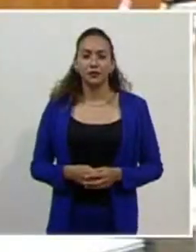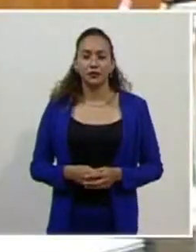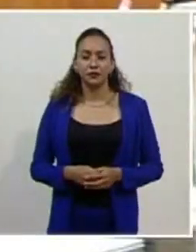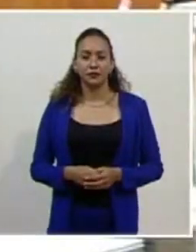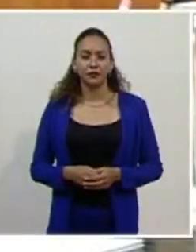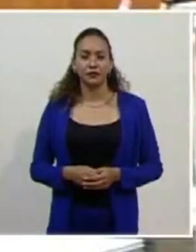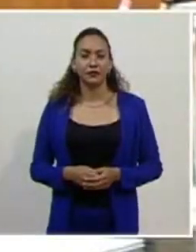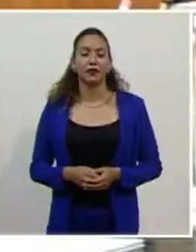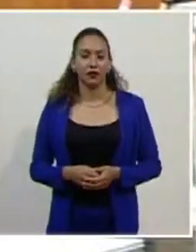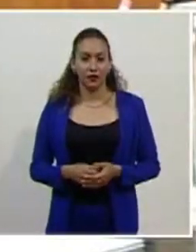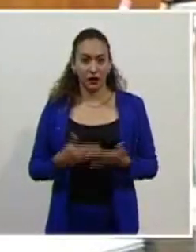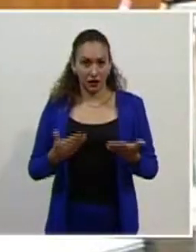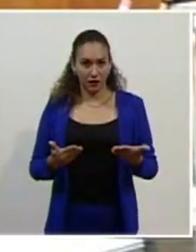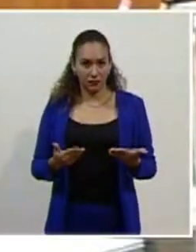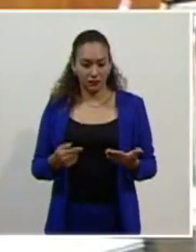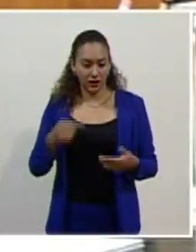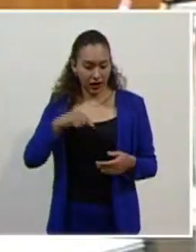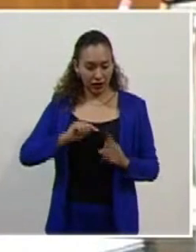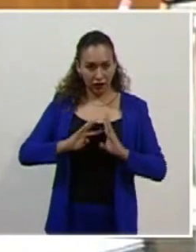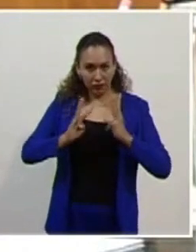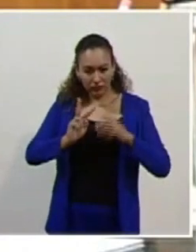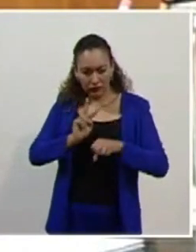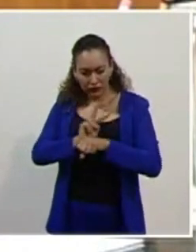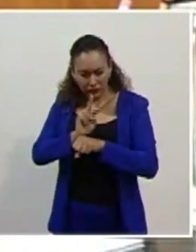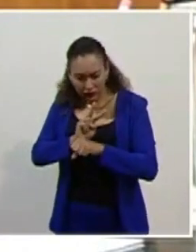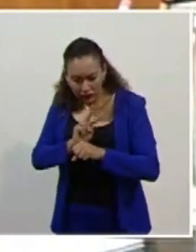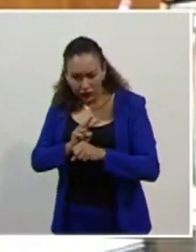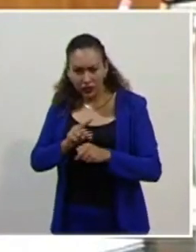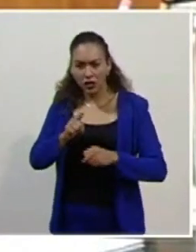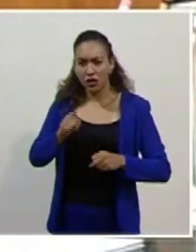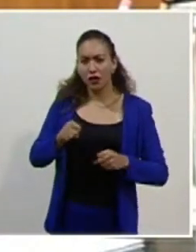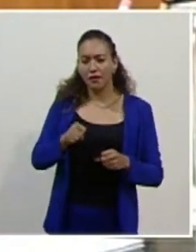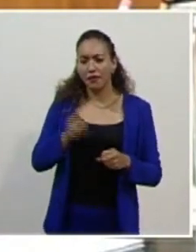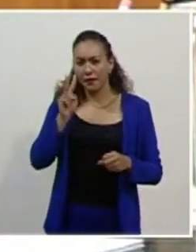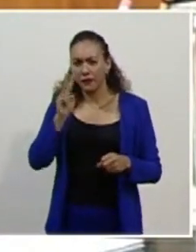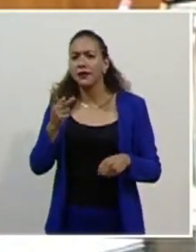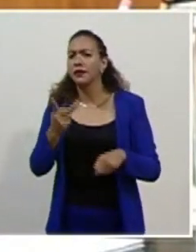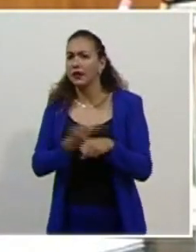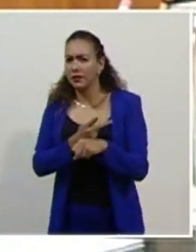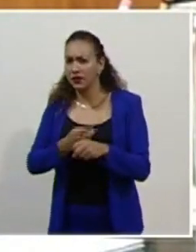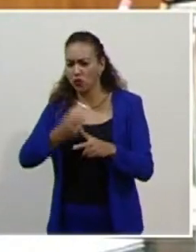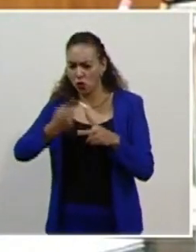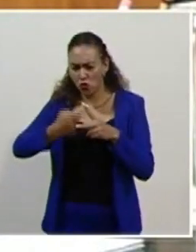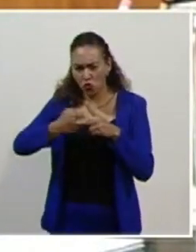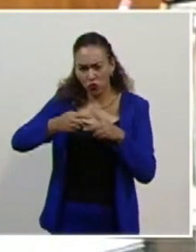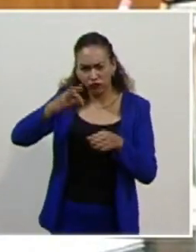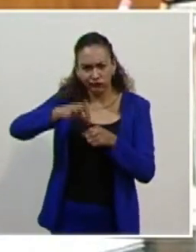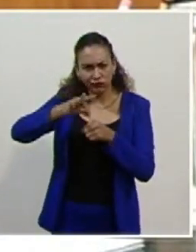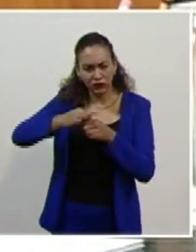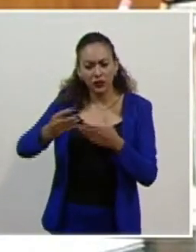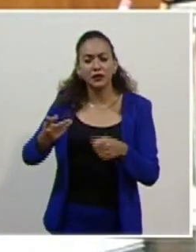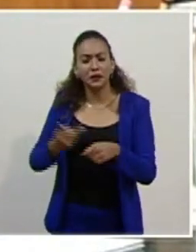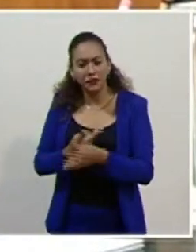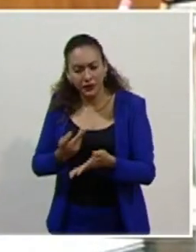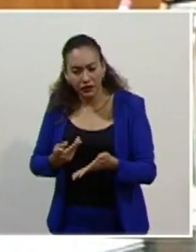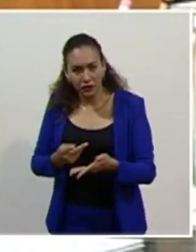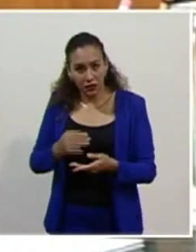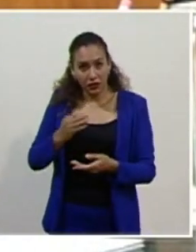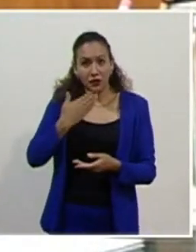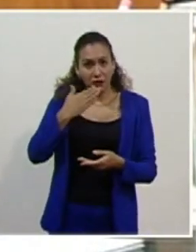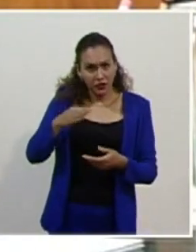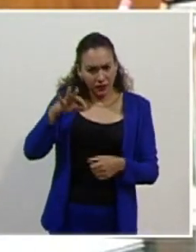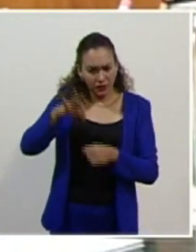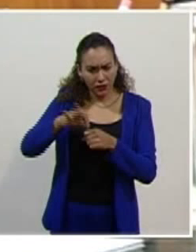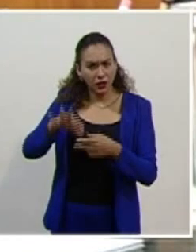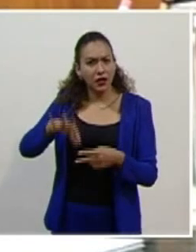Y el hecho de que el Consejo Distrital con cabecera en Ticul hubiera intervenido en la diligencia de recuento no le da el carácter de autoridad responsable